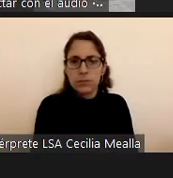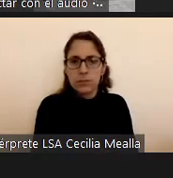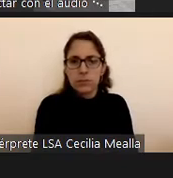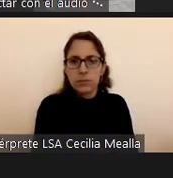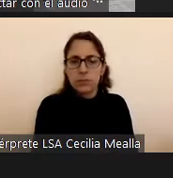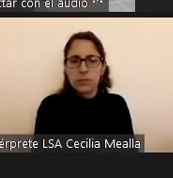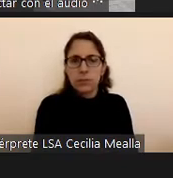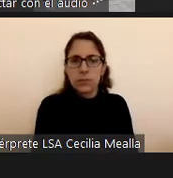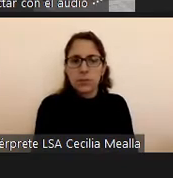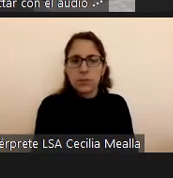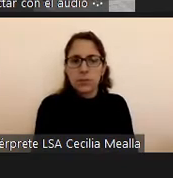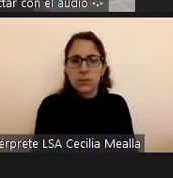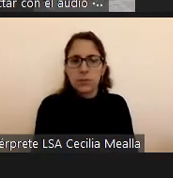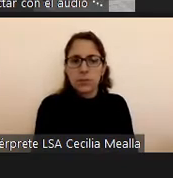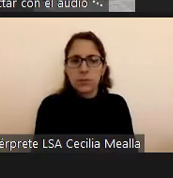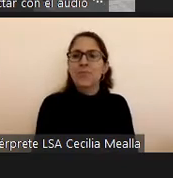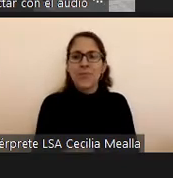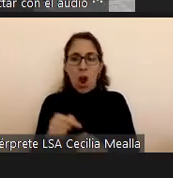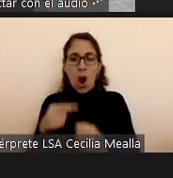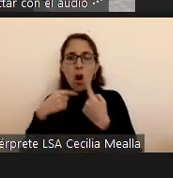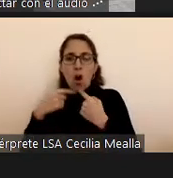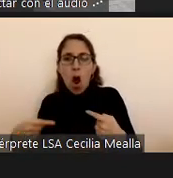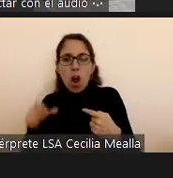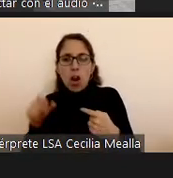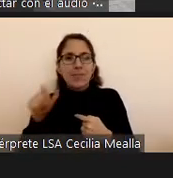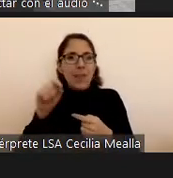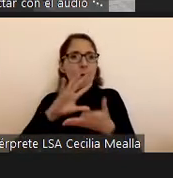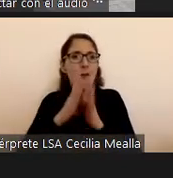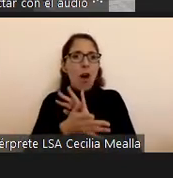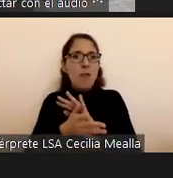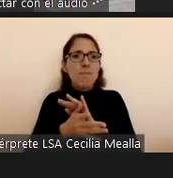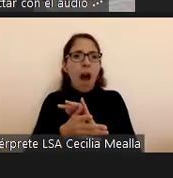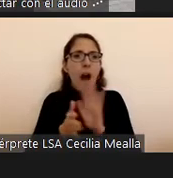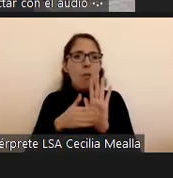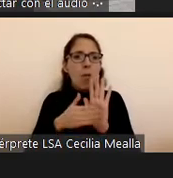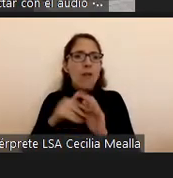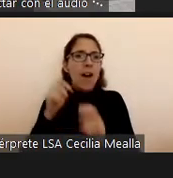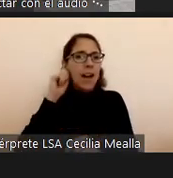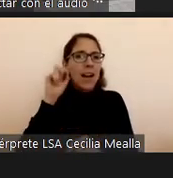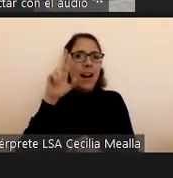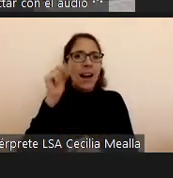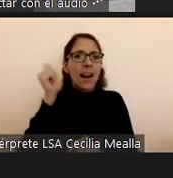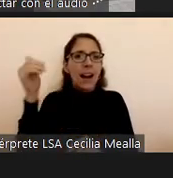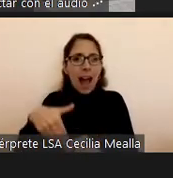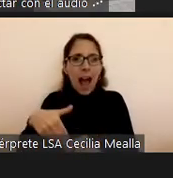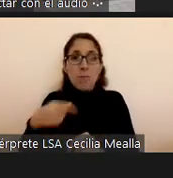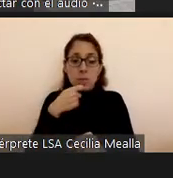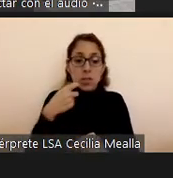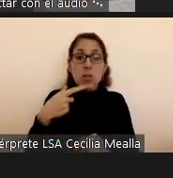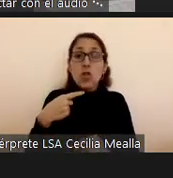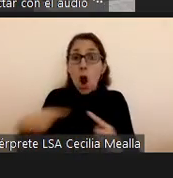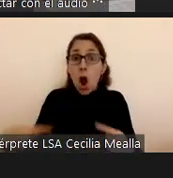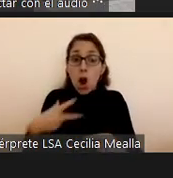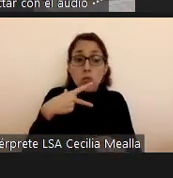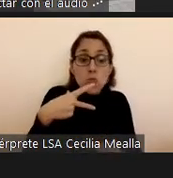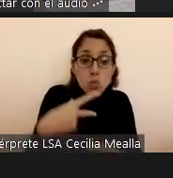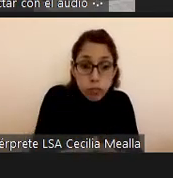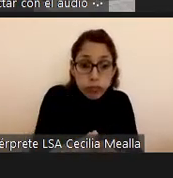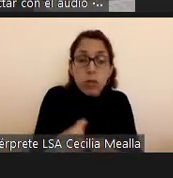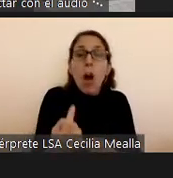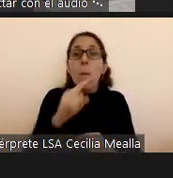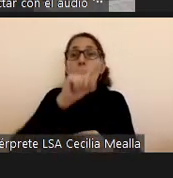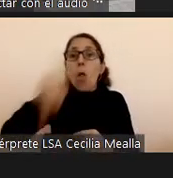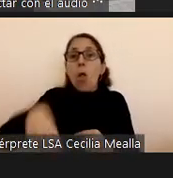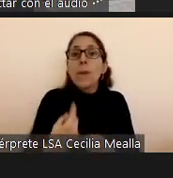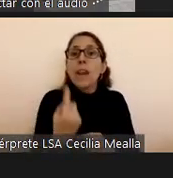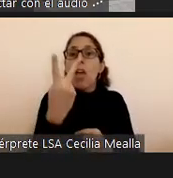Con la coloración de Gram. ¿Cuáles eran los dos tipos de bacterias que podíamos diferenciar con la coloración de Gram?